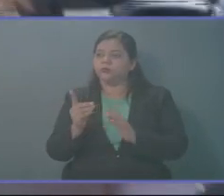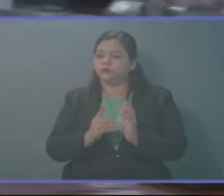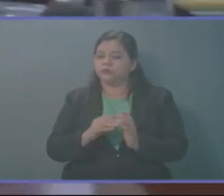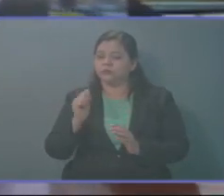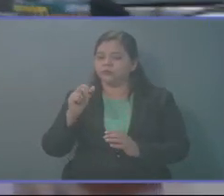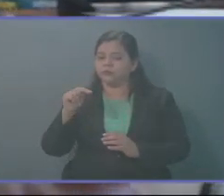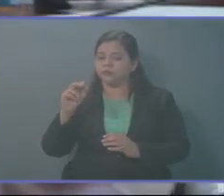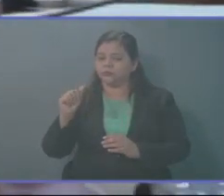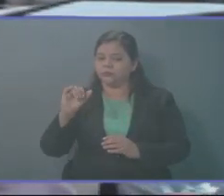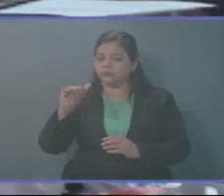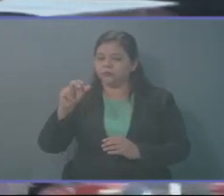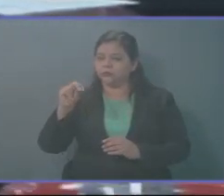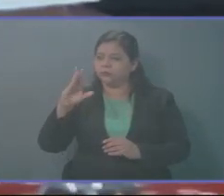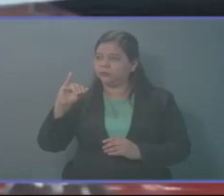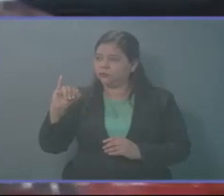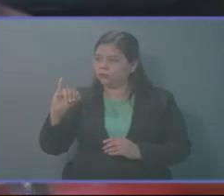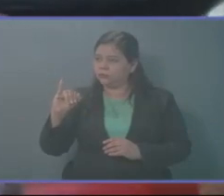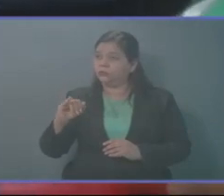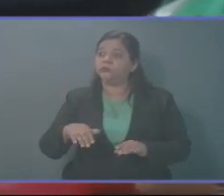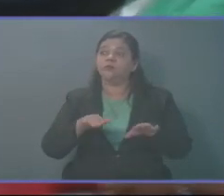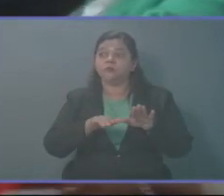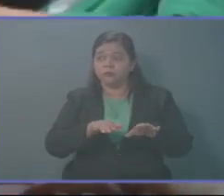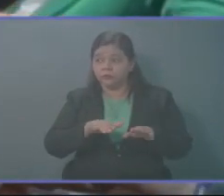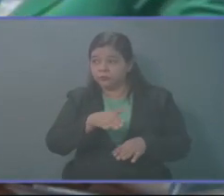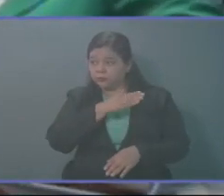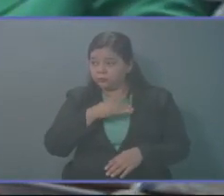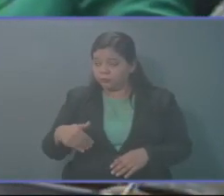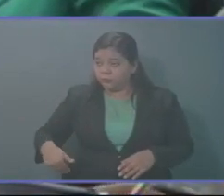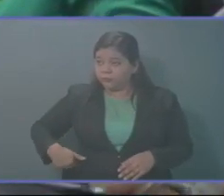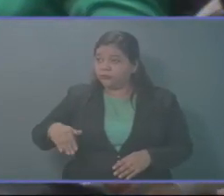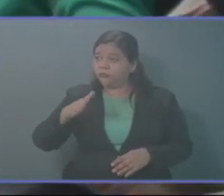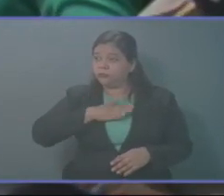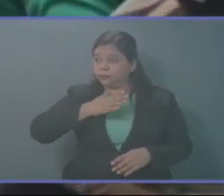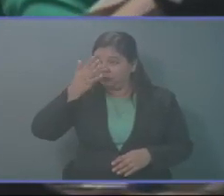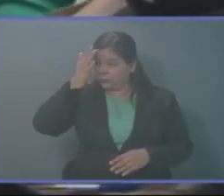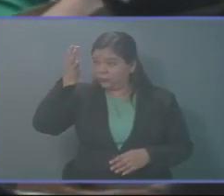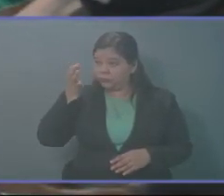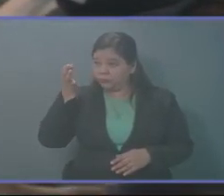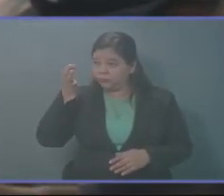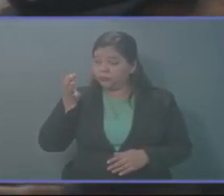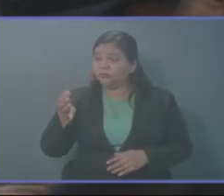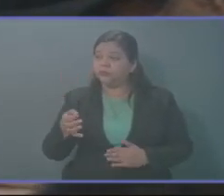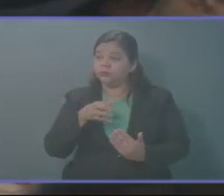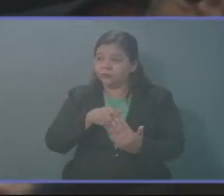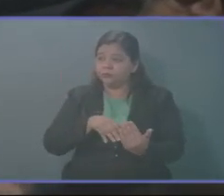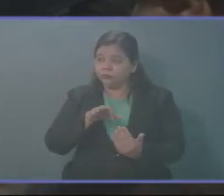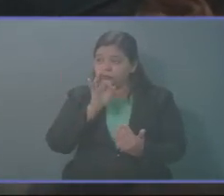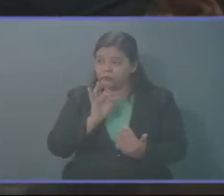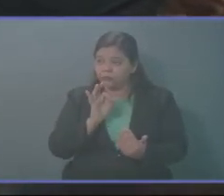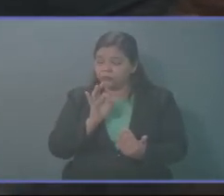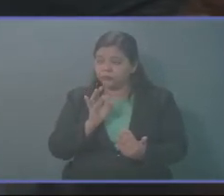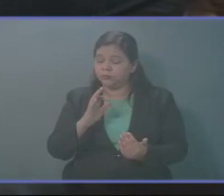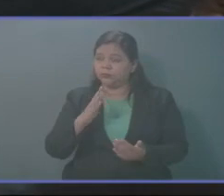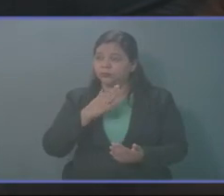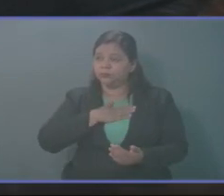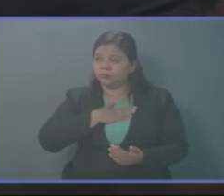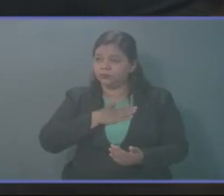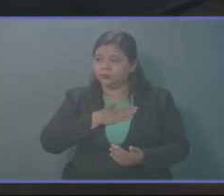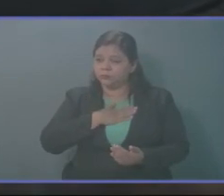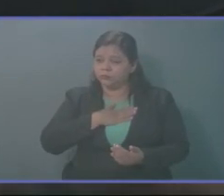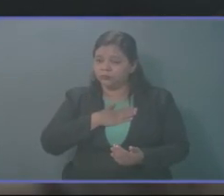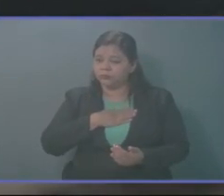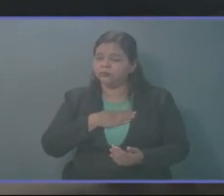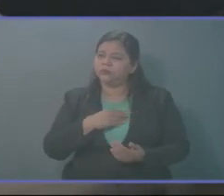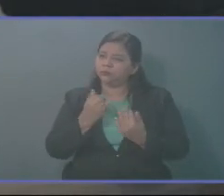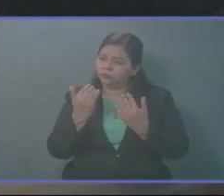Urbina. Gracias, presidente. Fíjese de que este expediente, colegas, yo me voy a